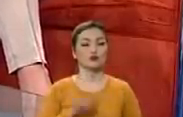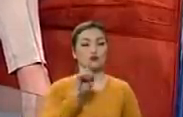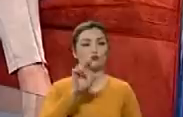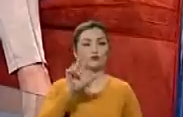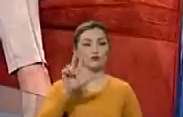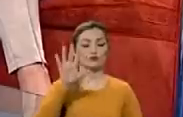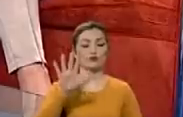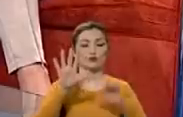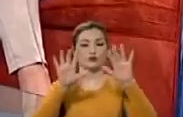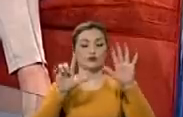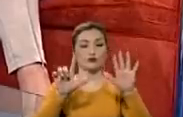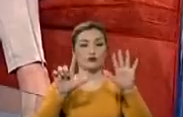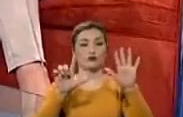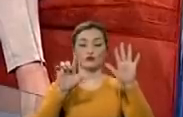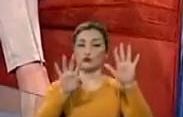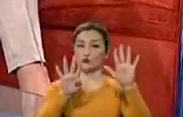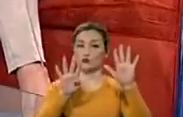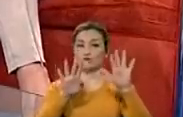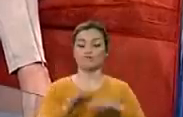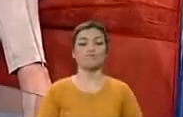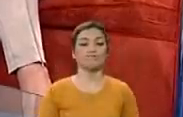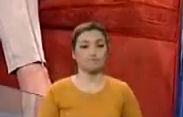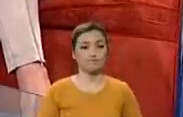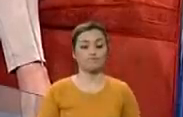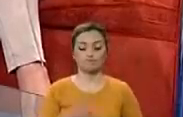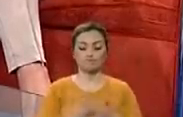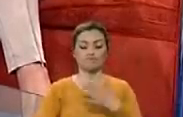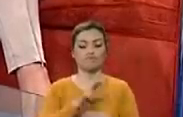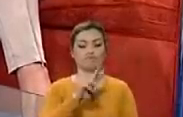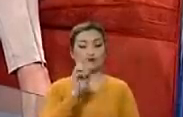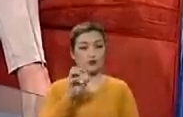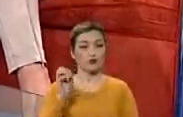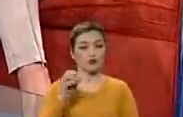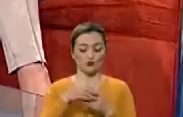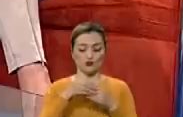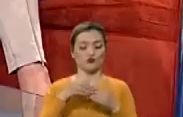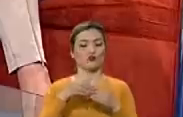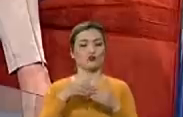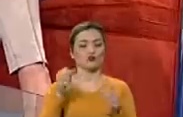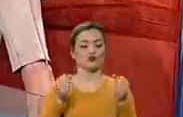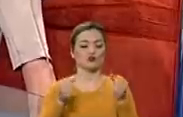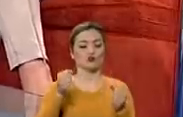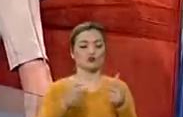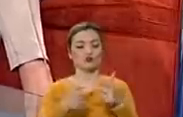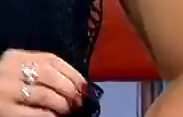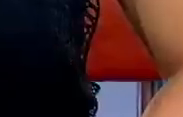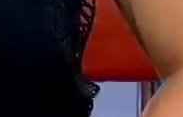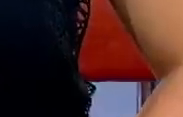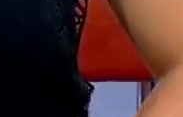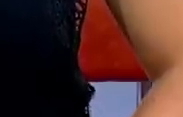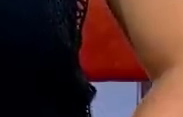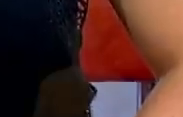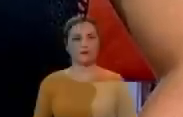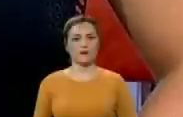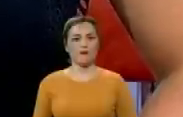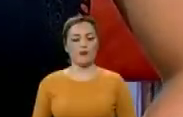1, 3, 5, 7 y 9, tome en cuenta esta información, evite la multa de $200 y también que se retenga su vehículo por 5 días.